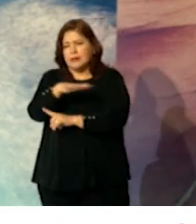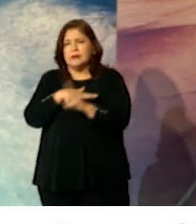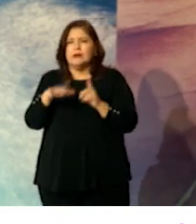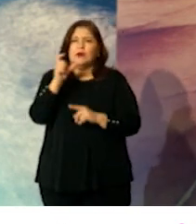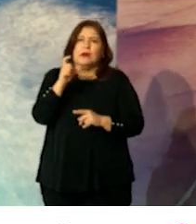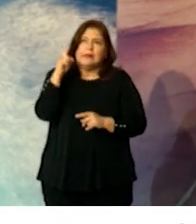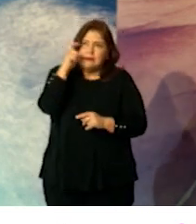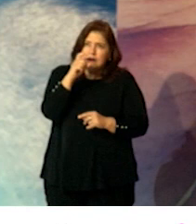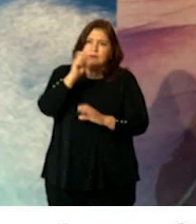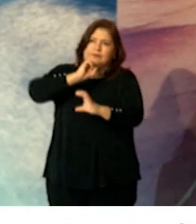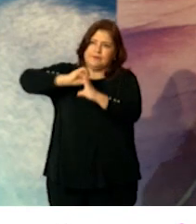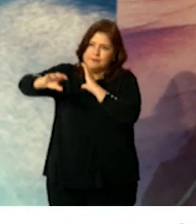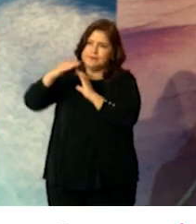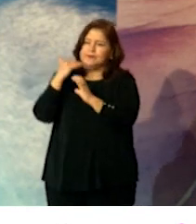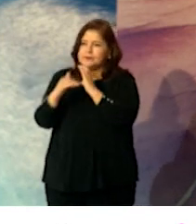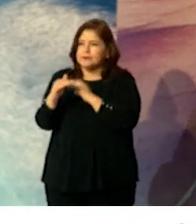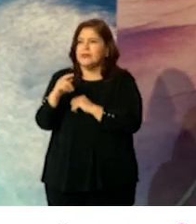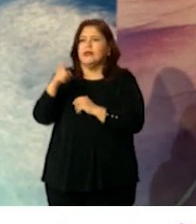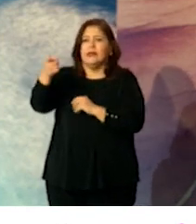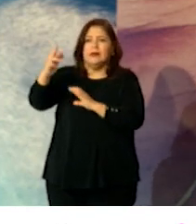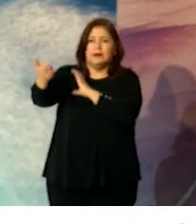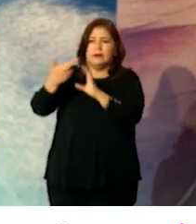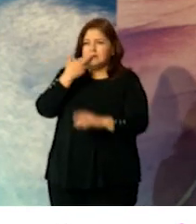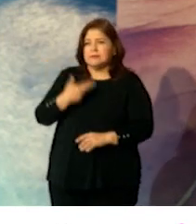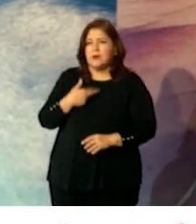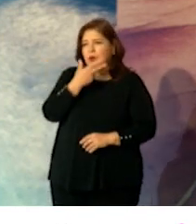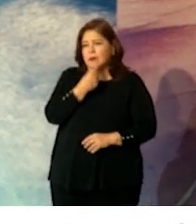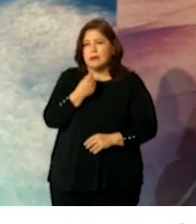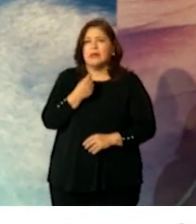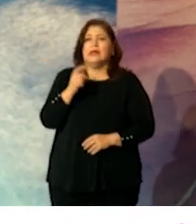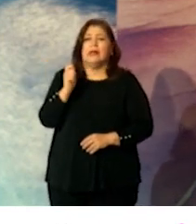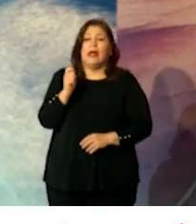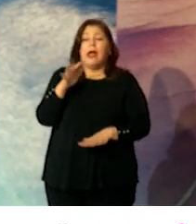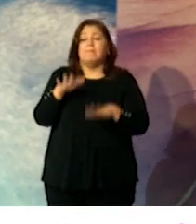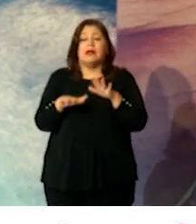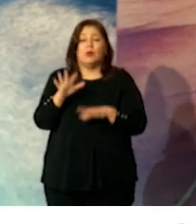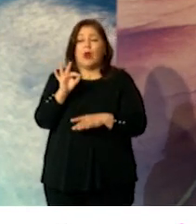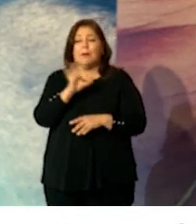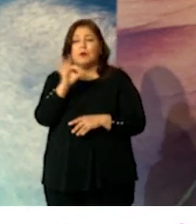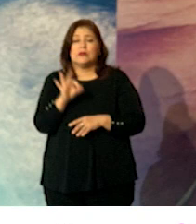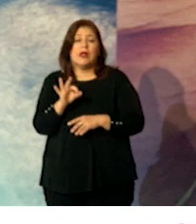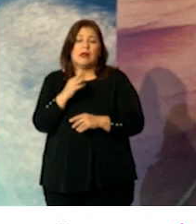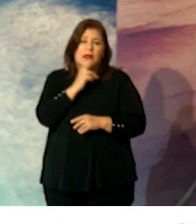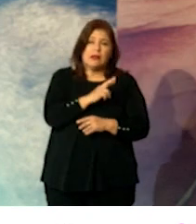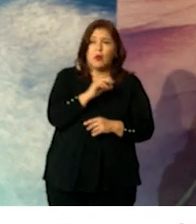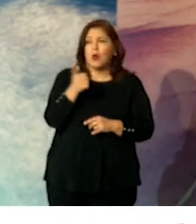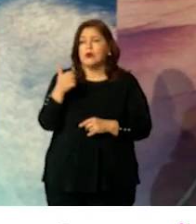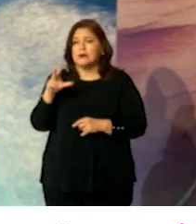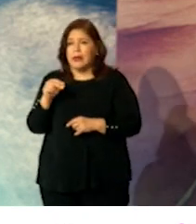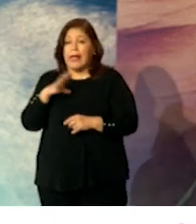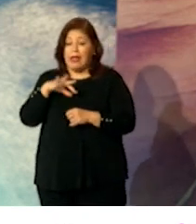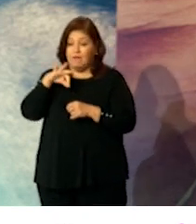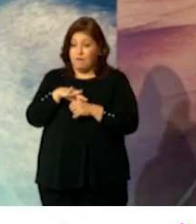un correo y el asset manager son hombres, nos contestan el 40% de las veces. Hay un fondo de fondos